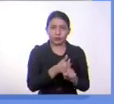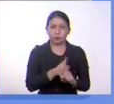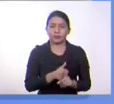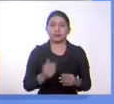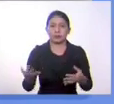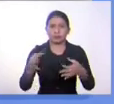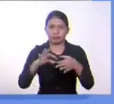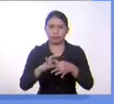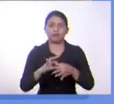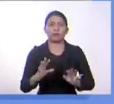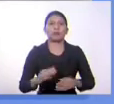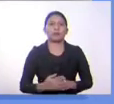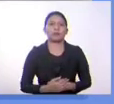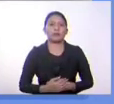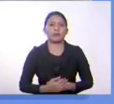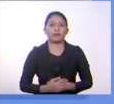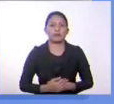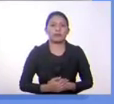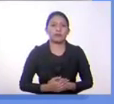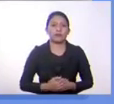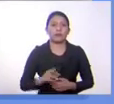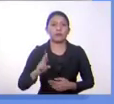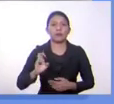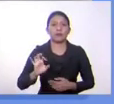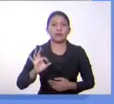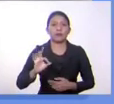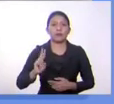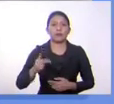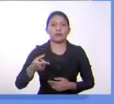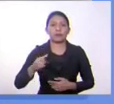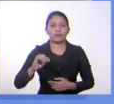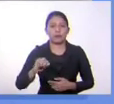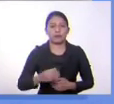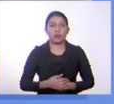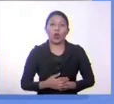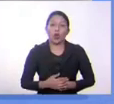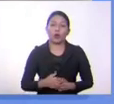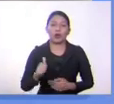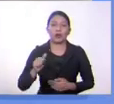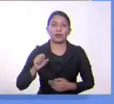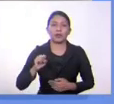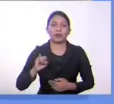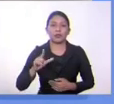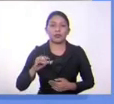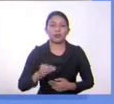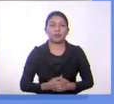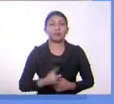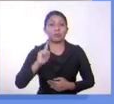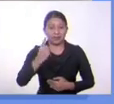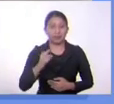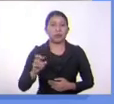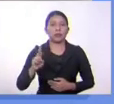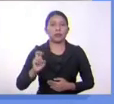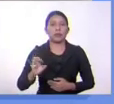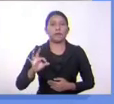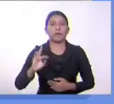vinculados entre sí, como lo son el refugio y la solicitud de asilo. El refugiado es